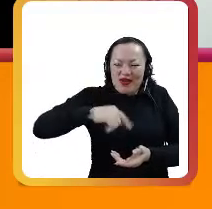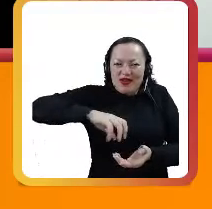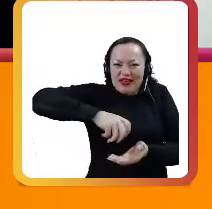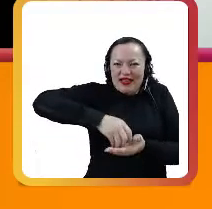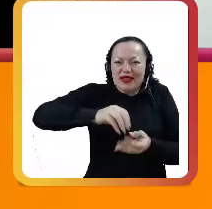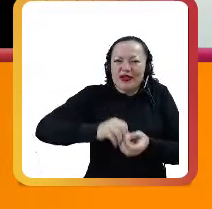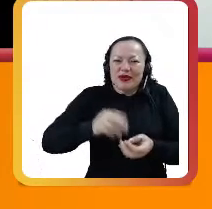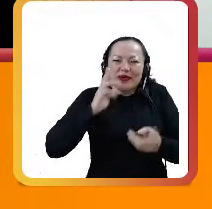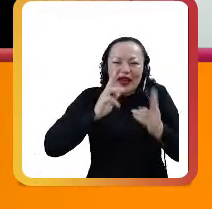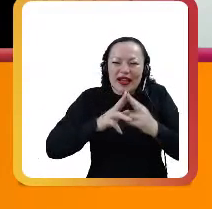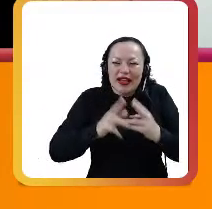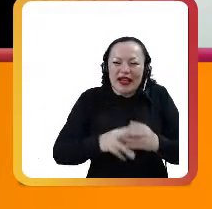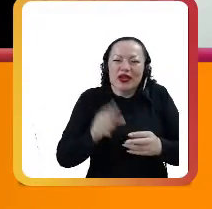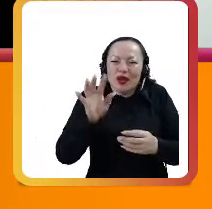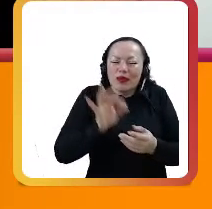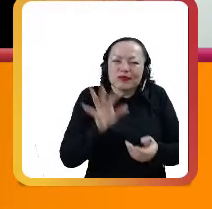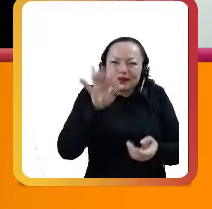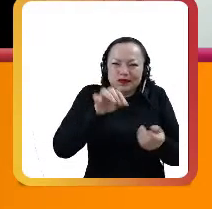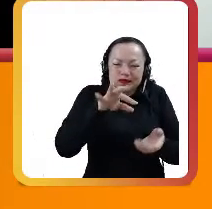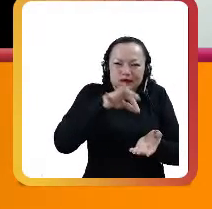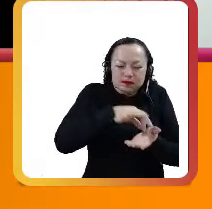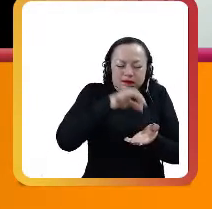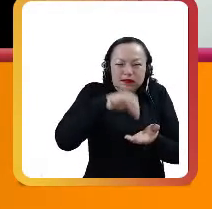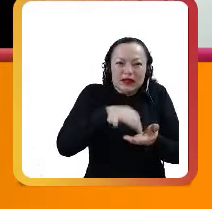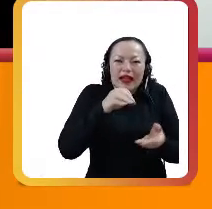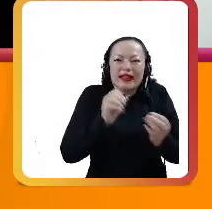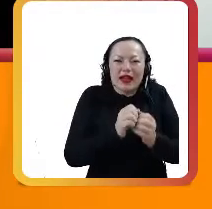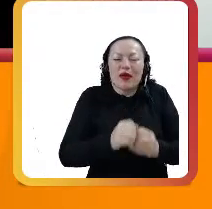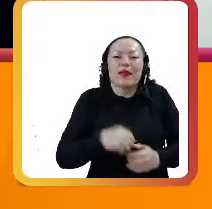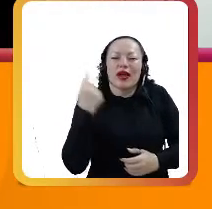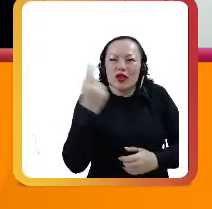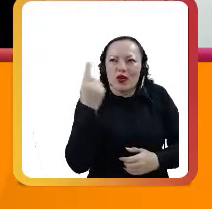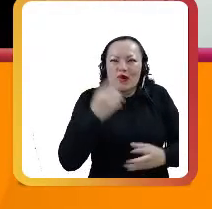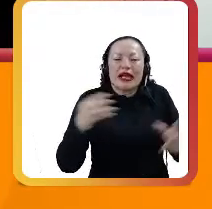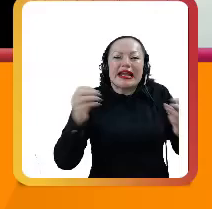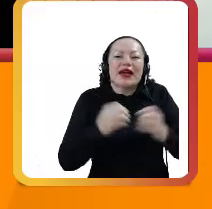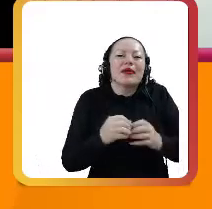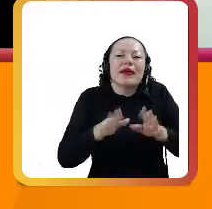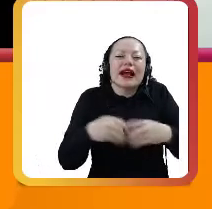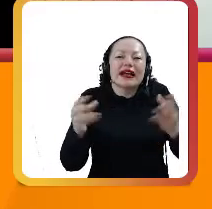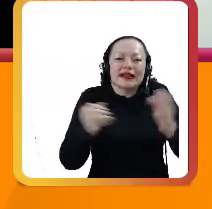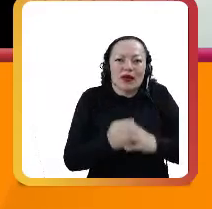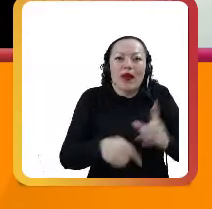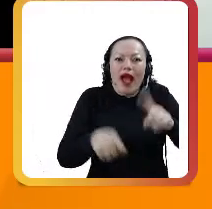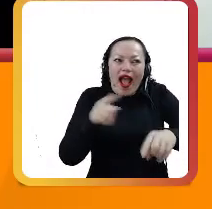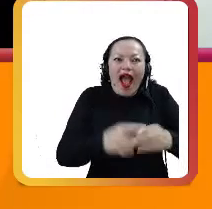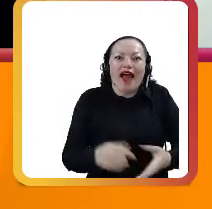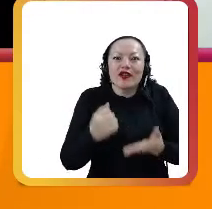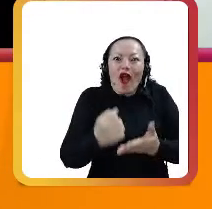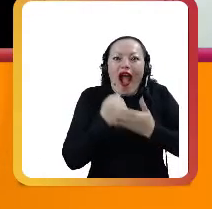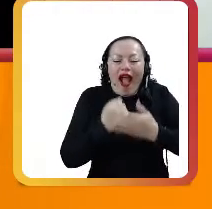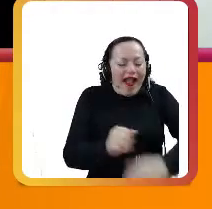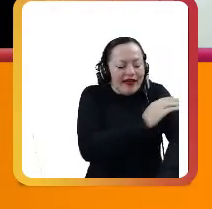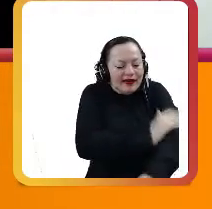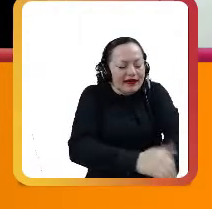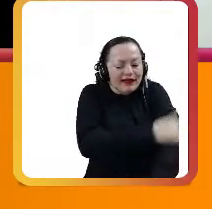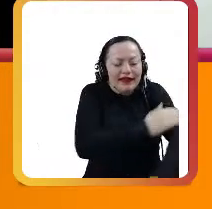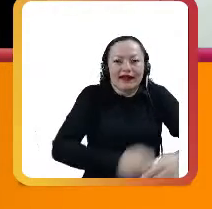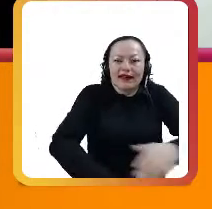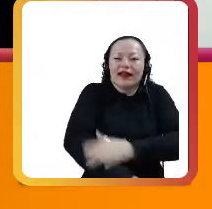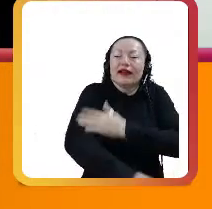unos grumitos. Esos grumitos y el juguito de la naranja lo utilizan para broncearse, un bronceador